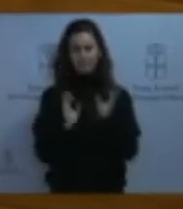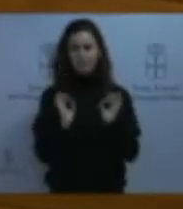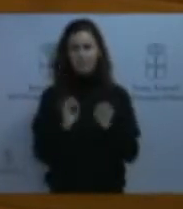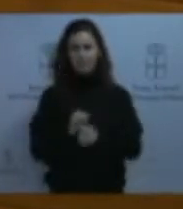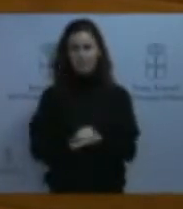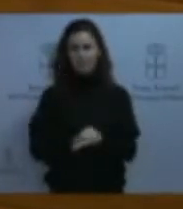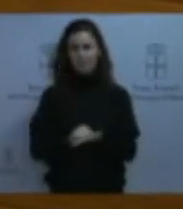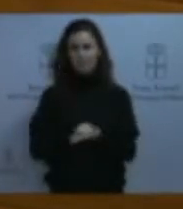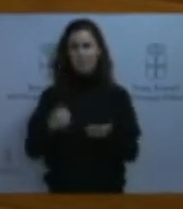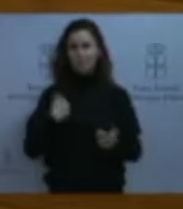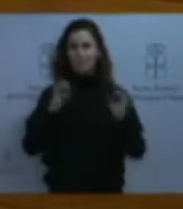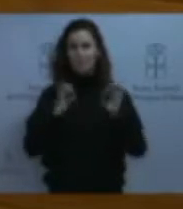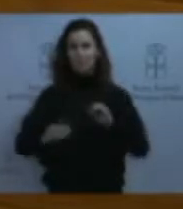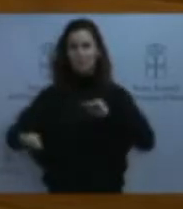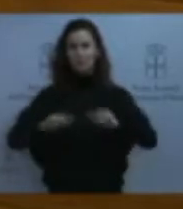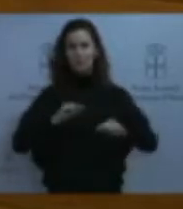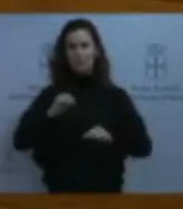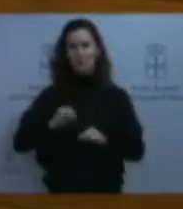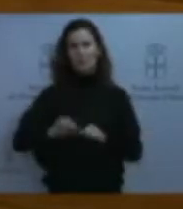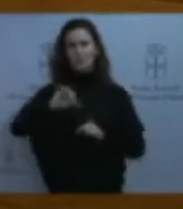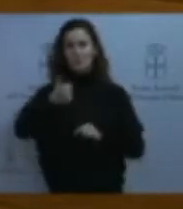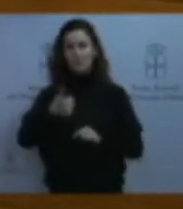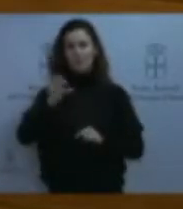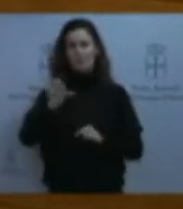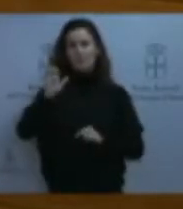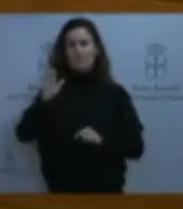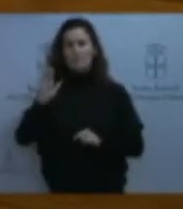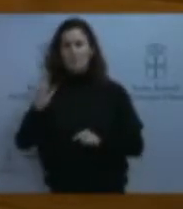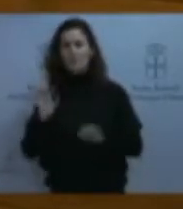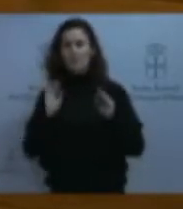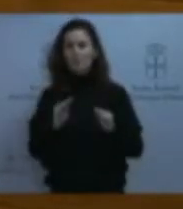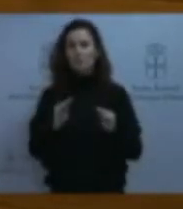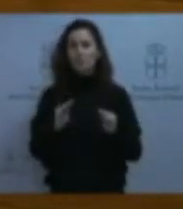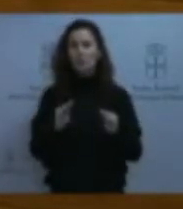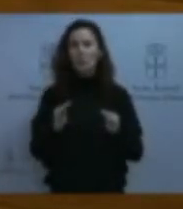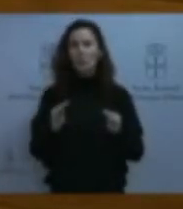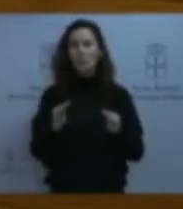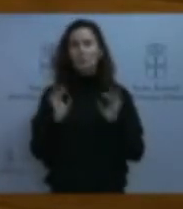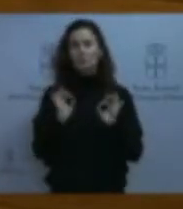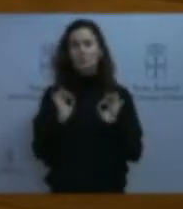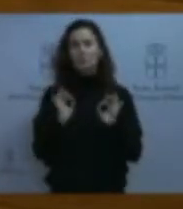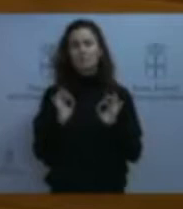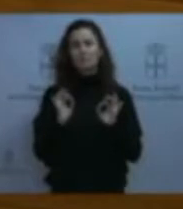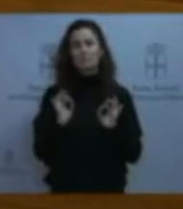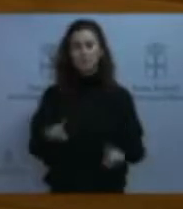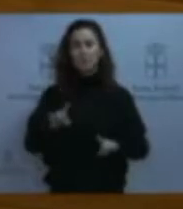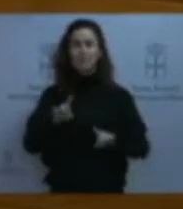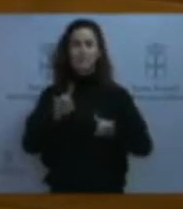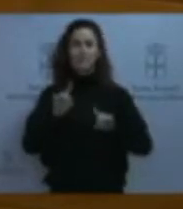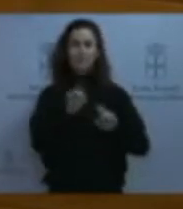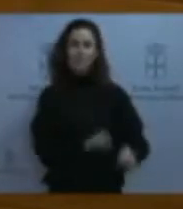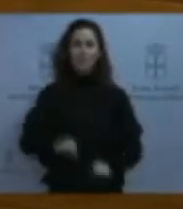aprobado por el Consejo Rector del SEPA y por la Comisión de Protección Civil del Principado de Asturias, que tiene que validar la Comisión de Protección Civil Nacional para